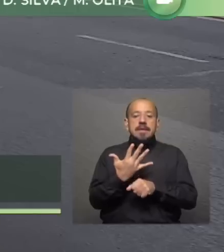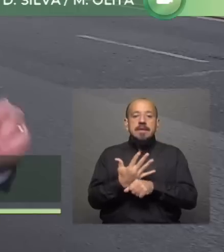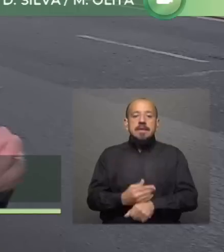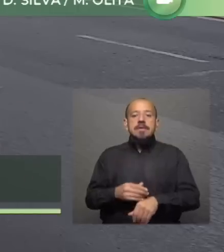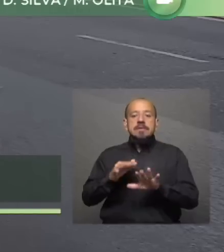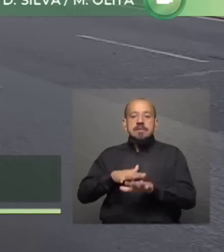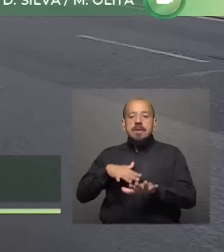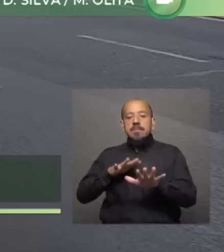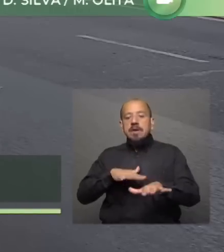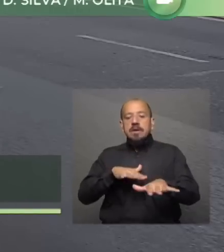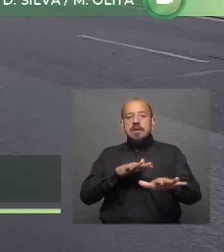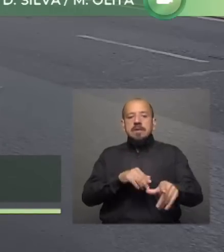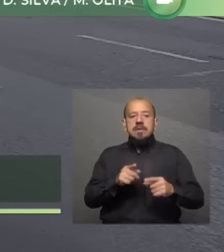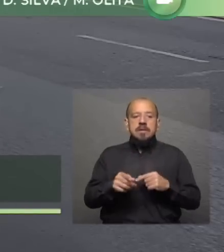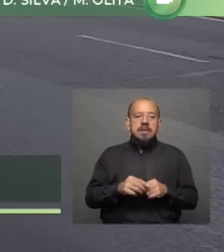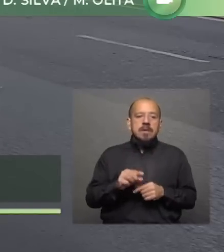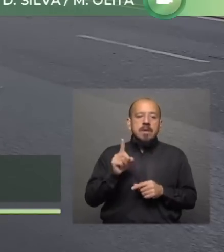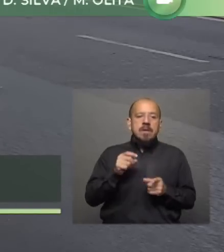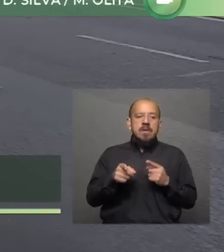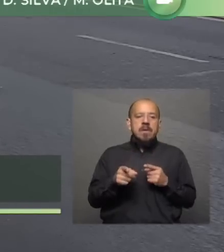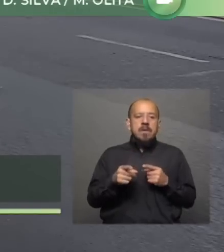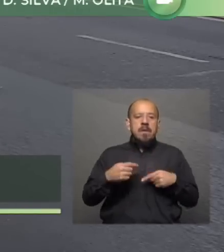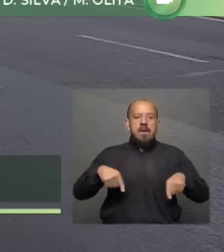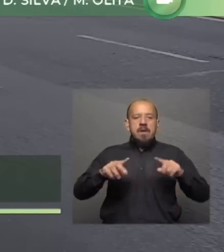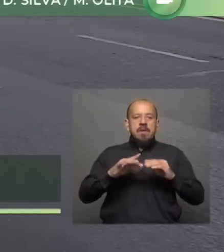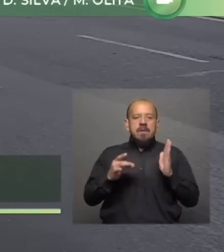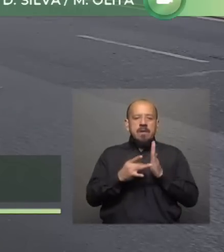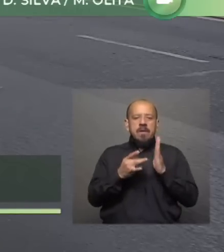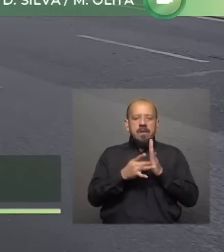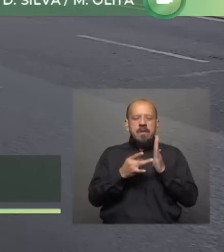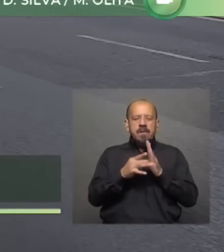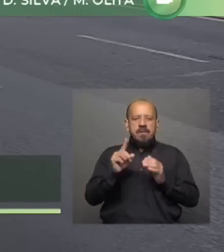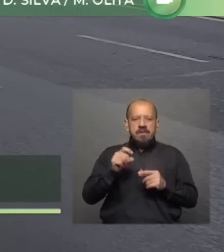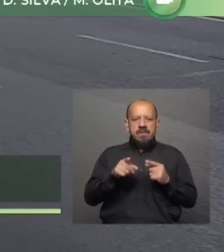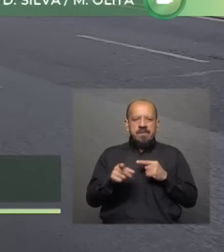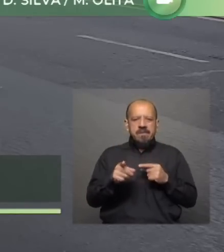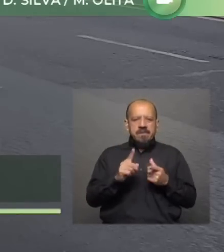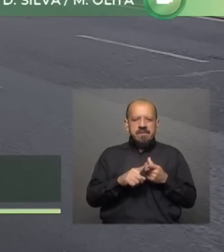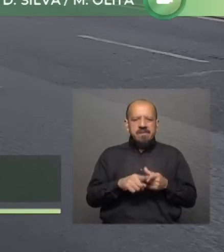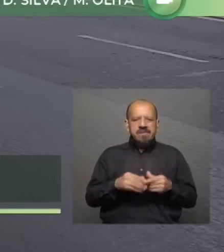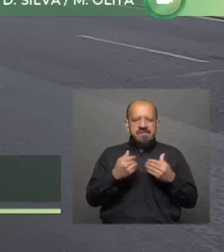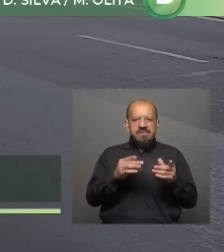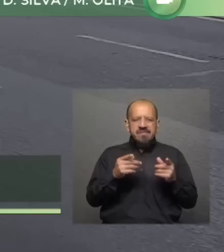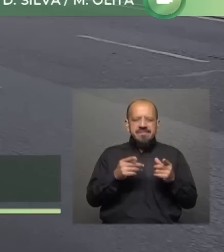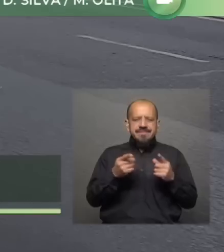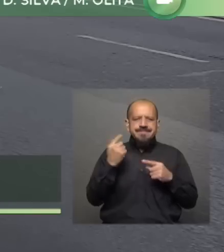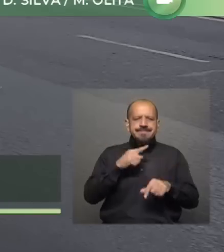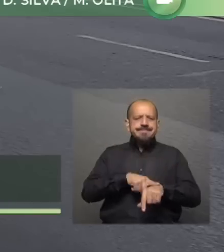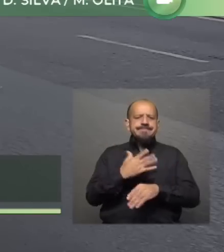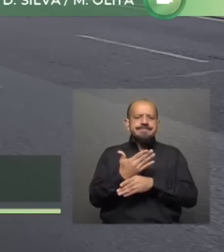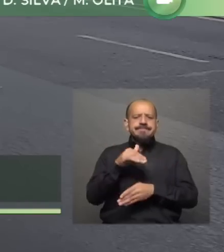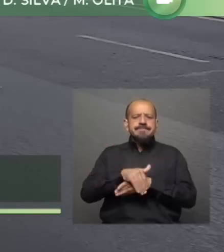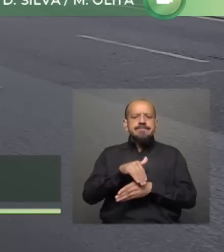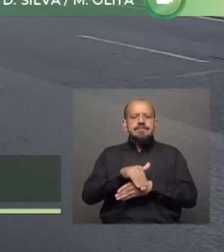o concentración de autoconvocados por la calidad del agua este arrancó allá de la por las cinco de la tarde